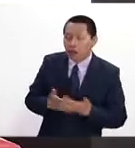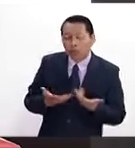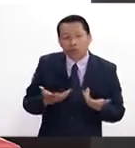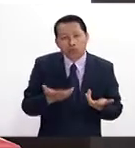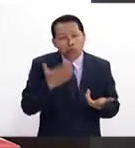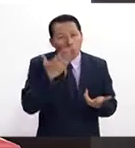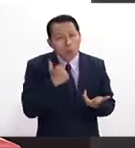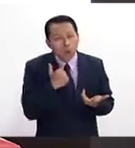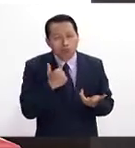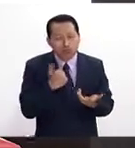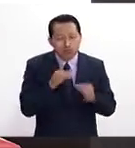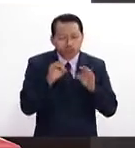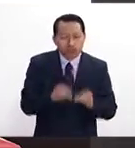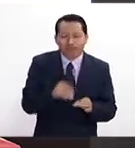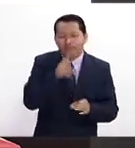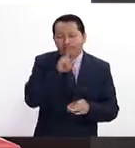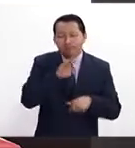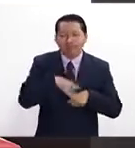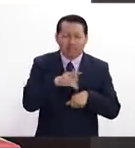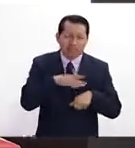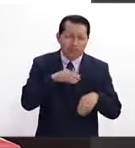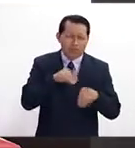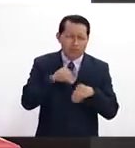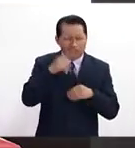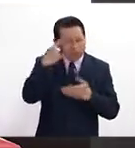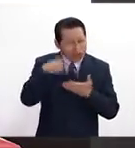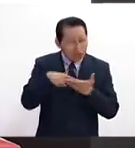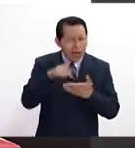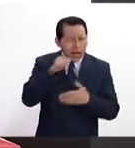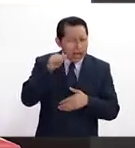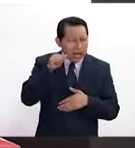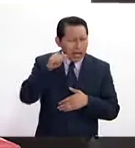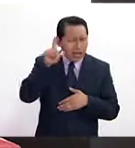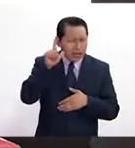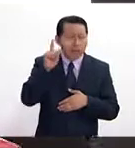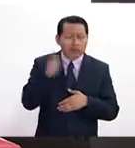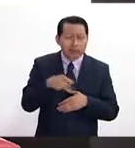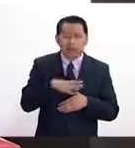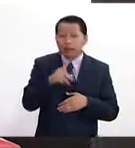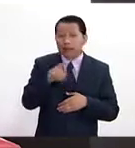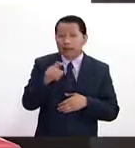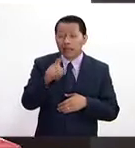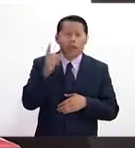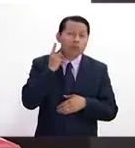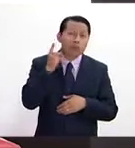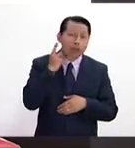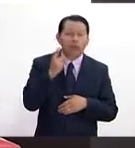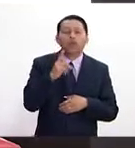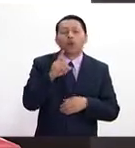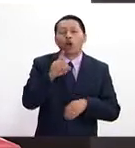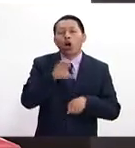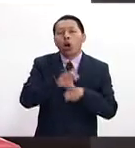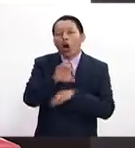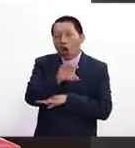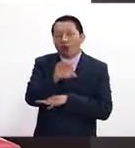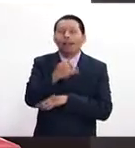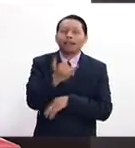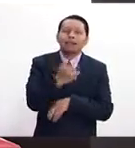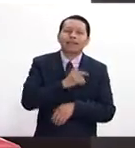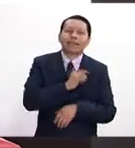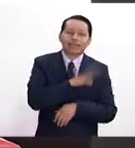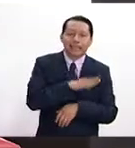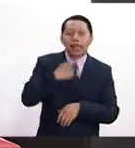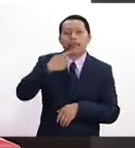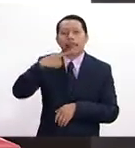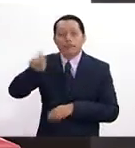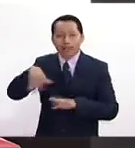muchos movimientos. Por ejemplo, me parece que fue antier o ayer que 100 legisladores de Colombia y de Chile presentaron una demanda